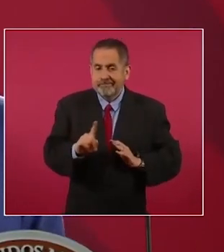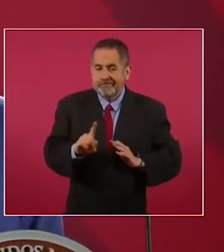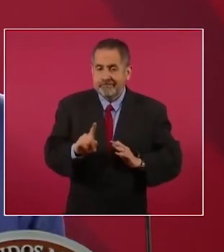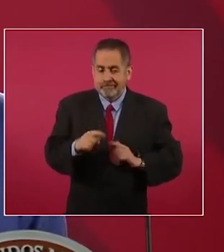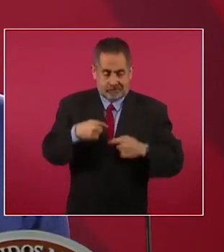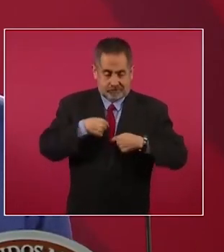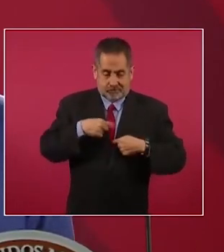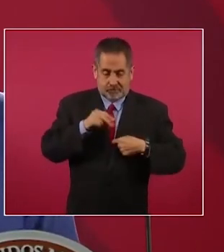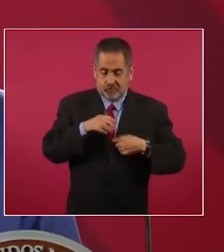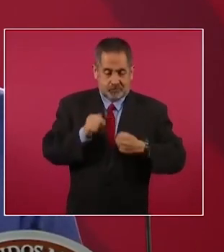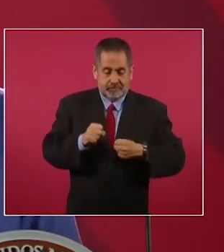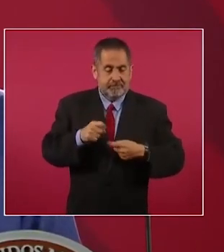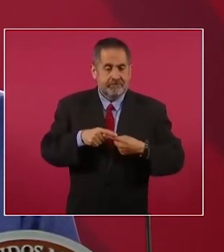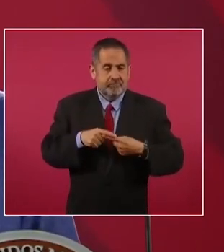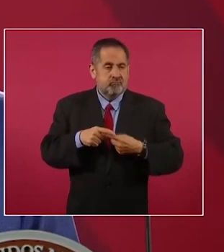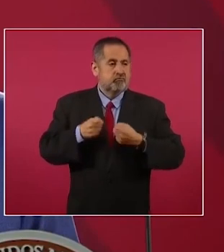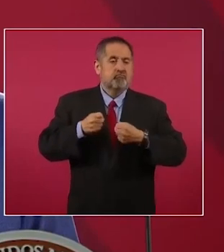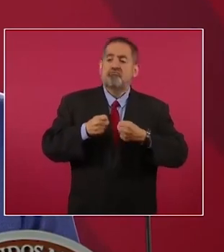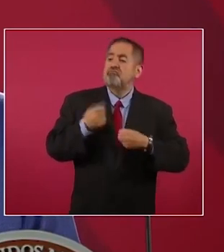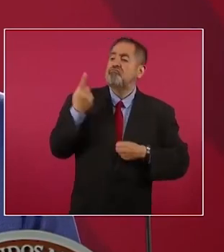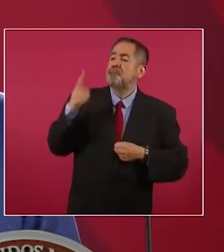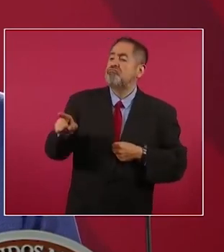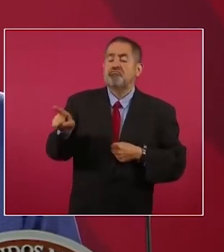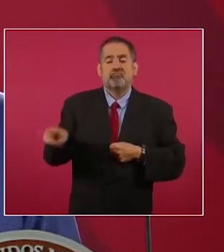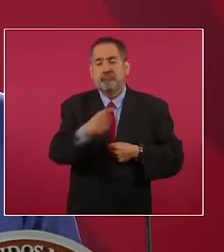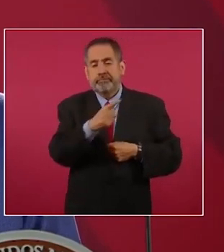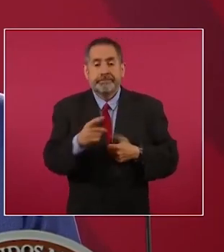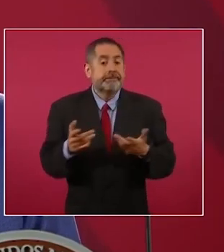hombres fuertes